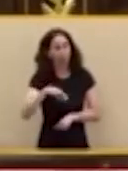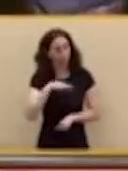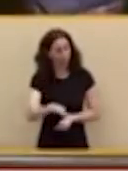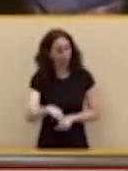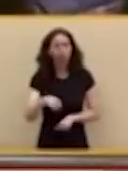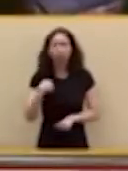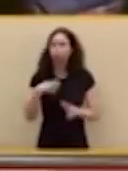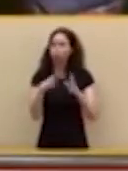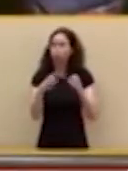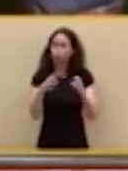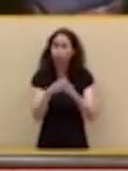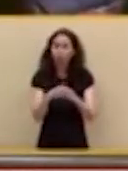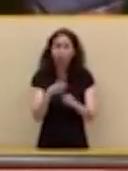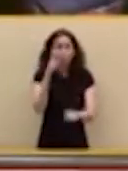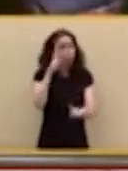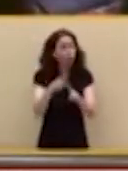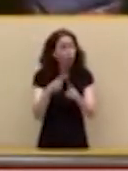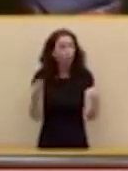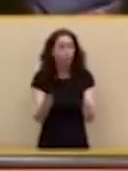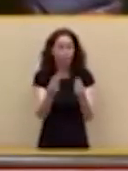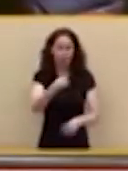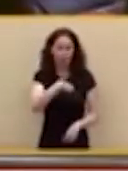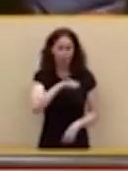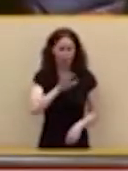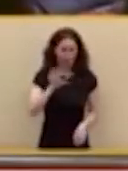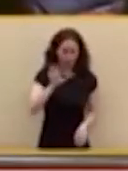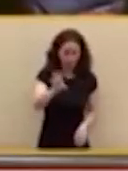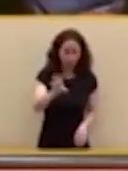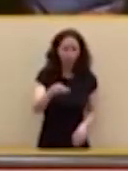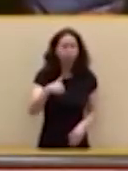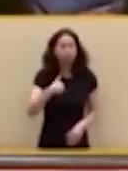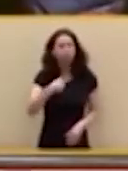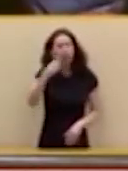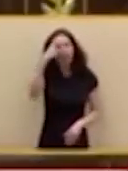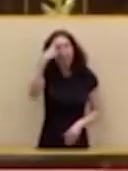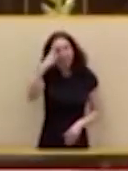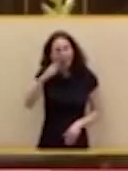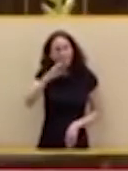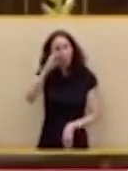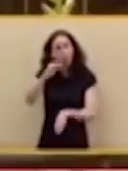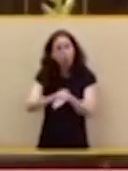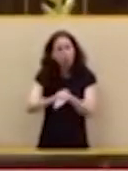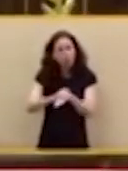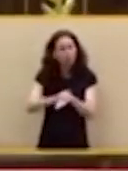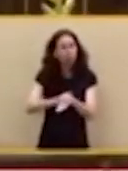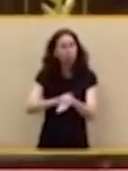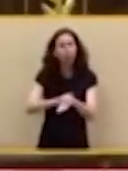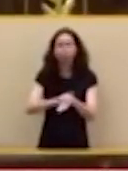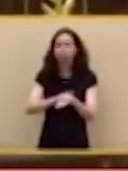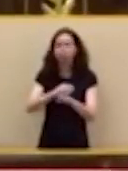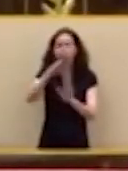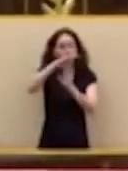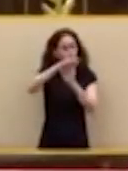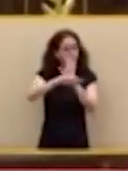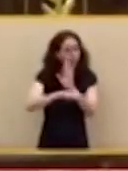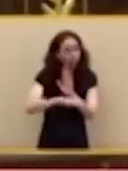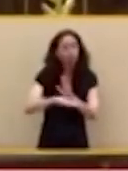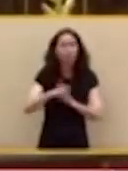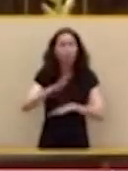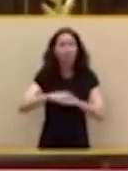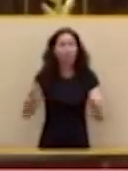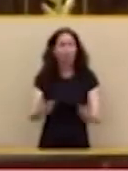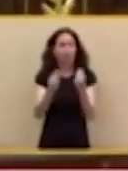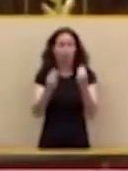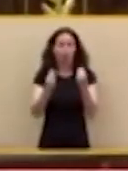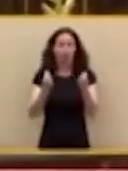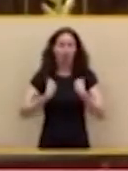Rey Juan Carlos, pues no No era tal Entonces ella decía, miren aquí están los papeles Y ya cuando entraron al archivo de